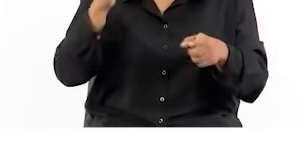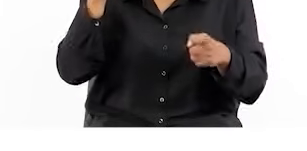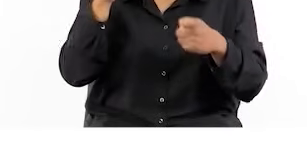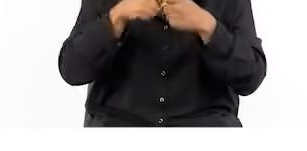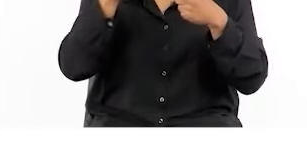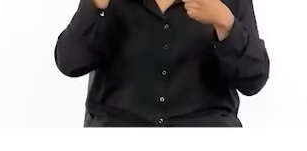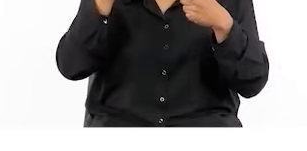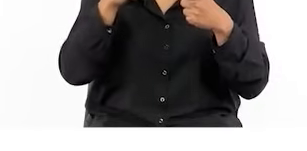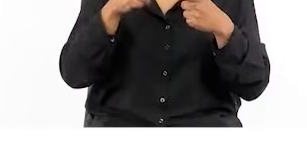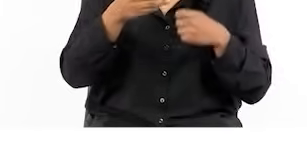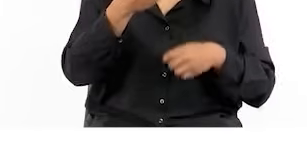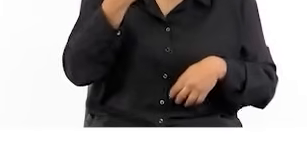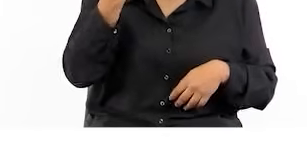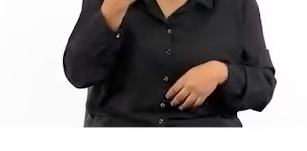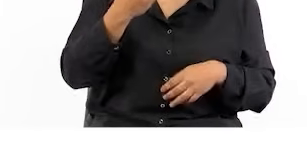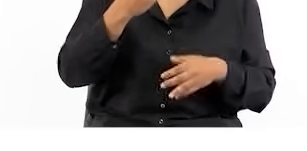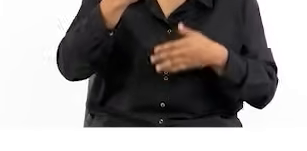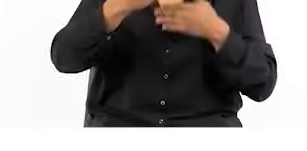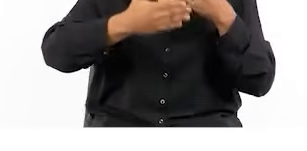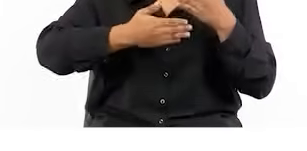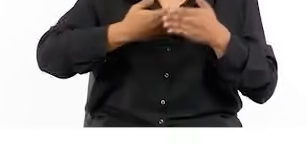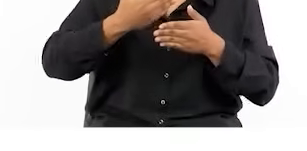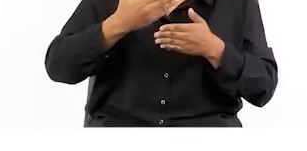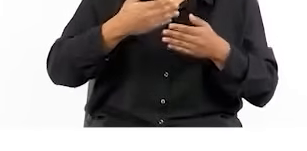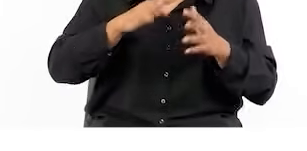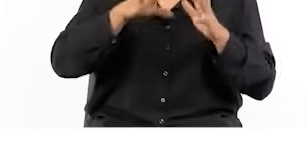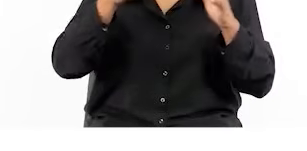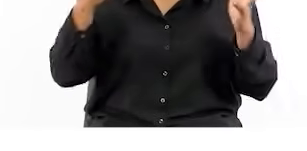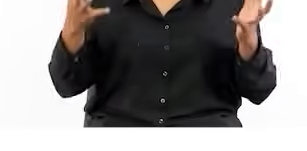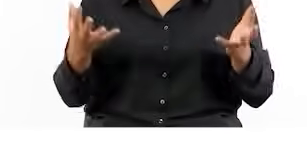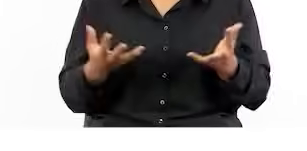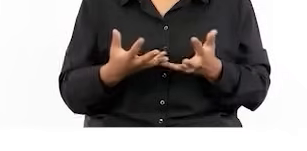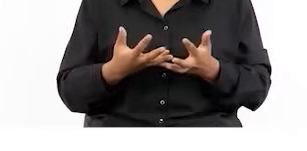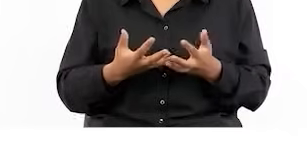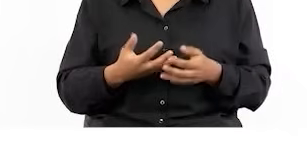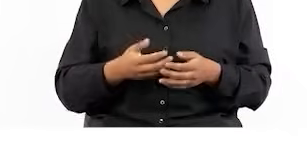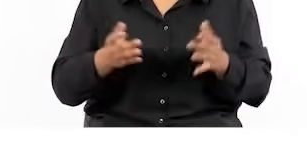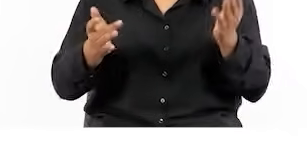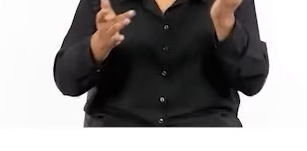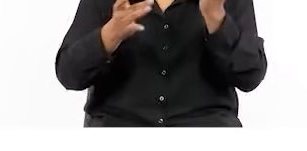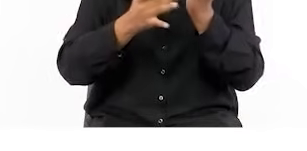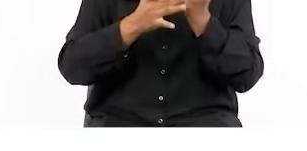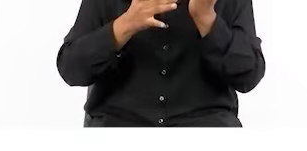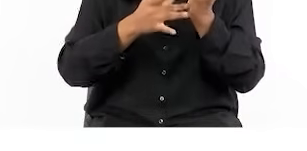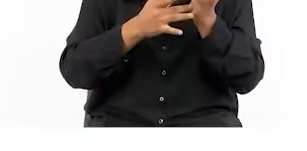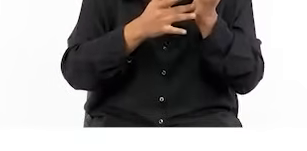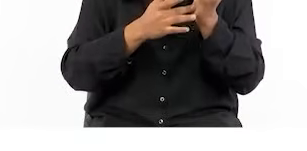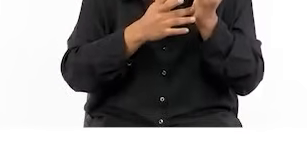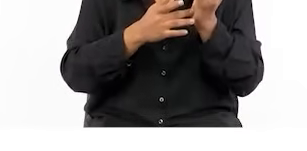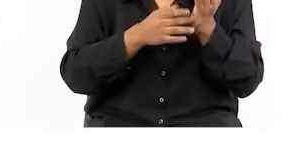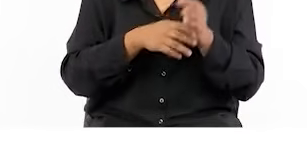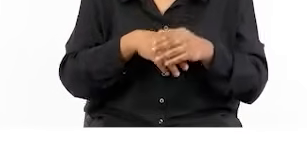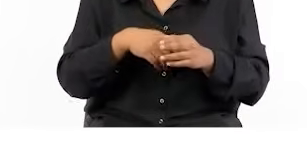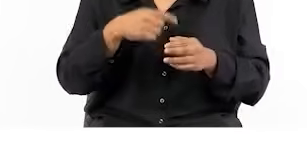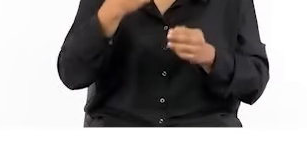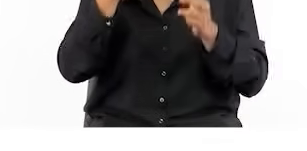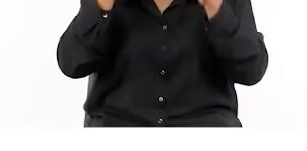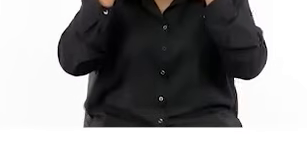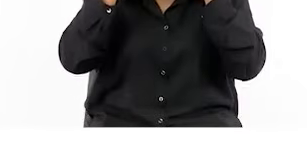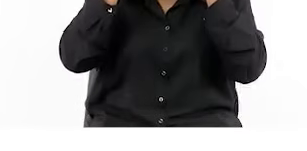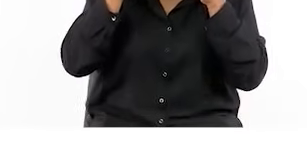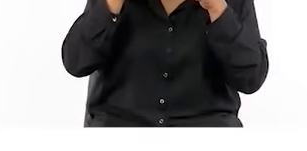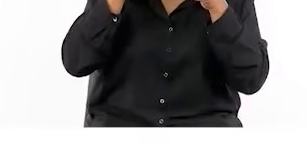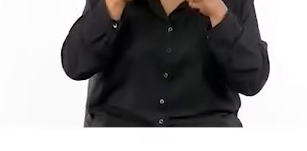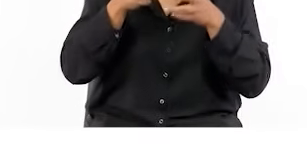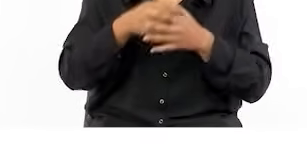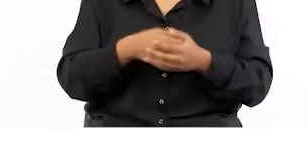exacta, aproximada por supuesto, en que ocurrieron los eventos geológicos pasados, mediante técnicas de datación